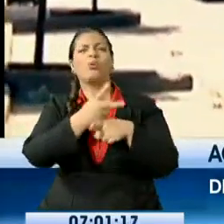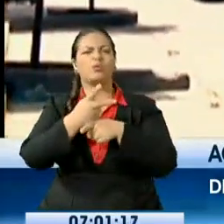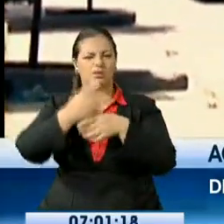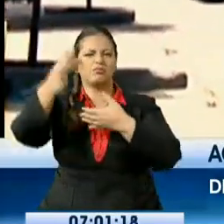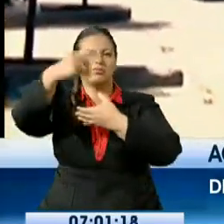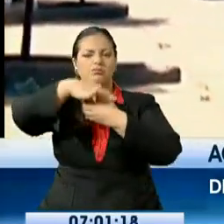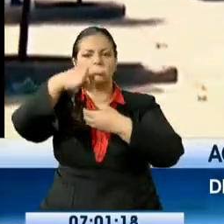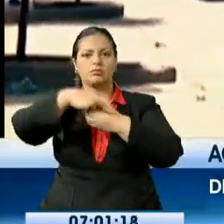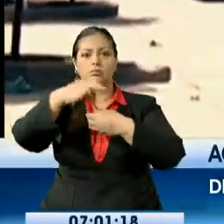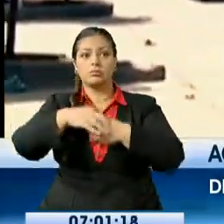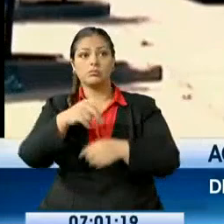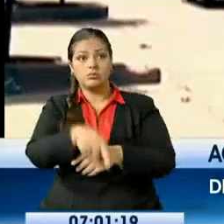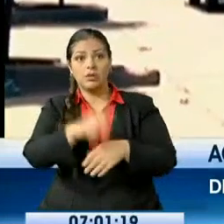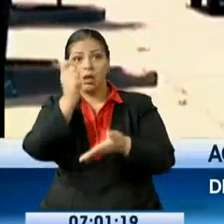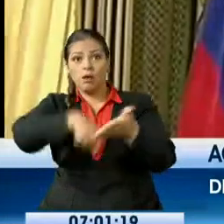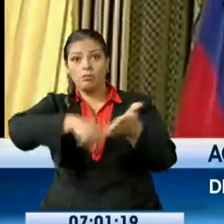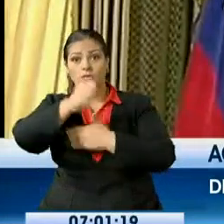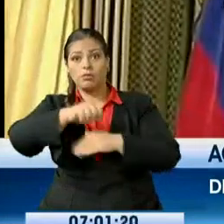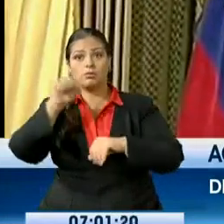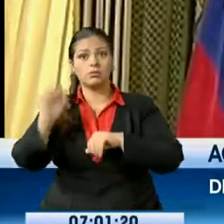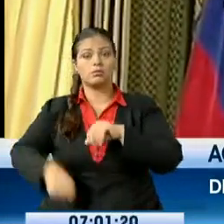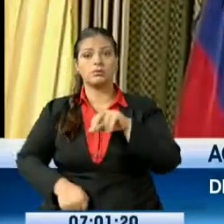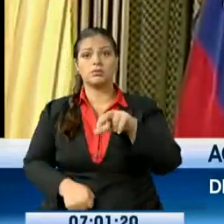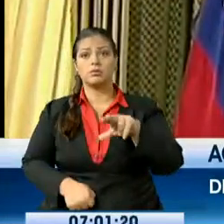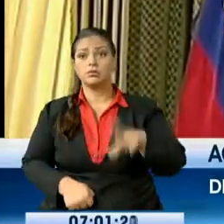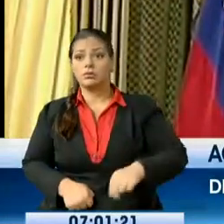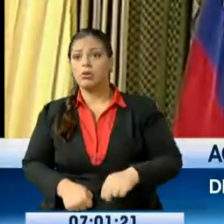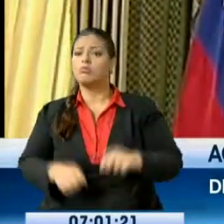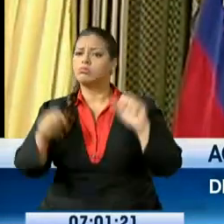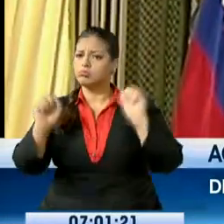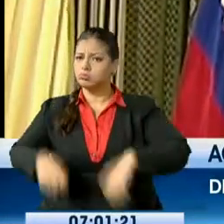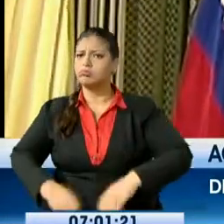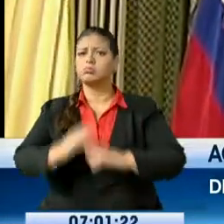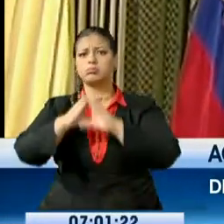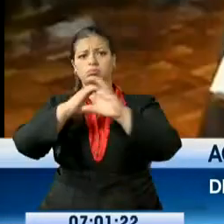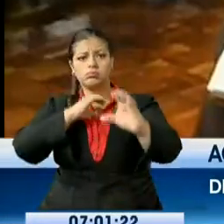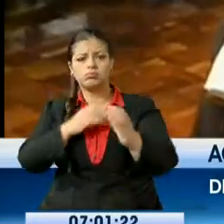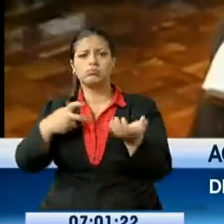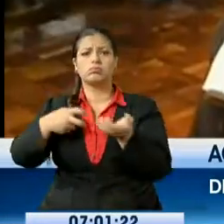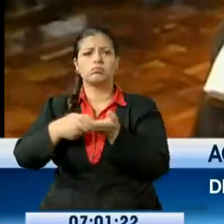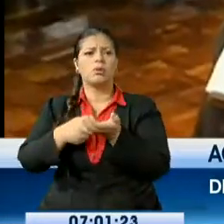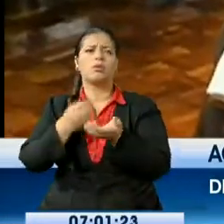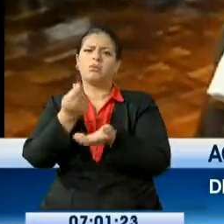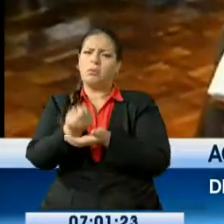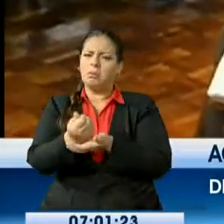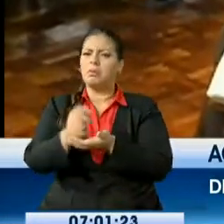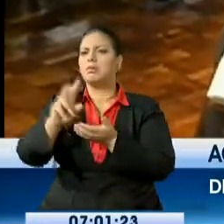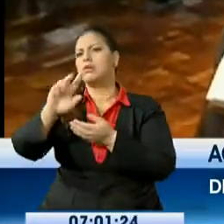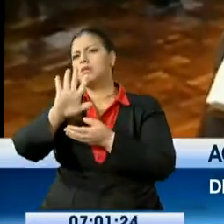decidir el alza del pasaje en la urbe. En caso de declinarse el proceso, sería en el Consejo